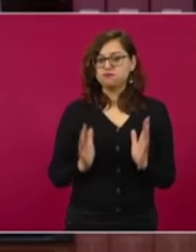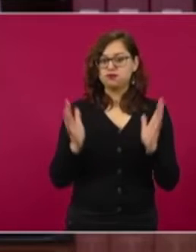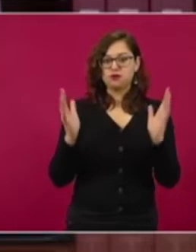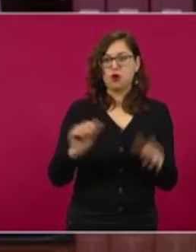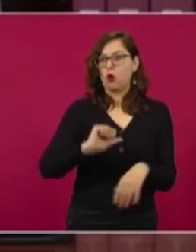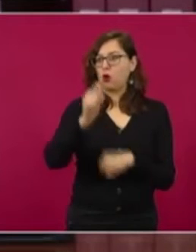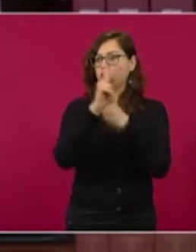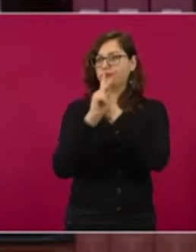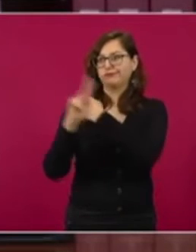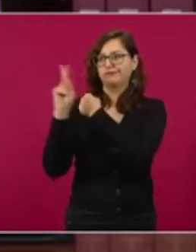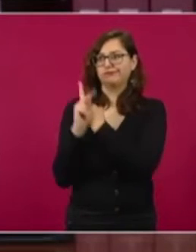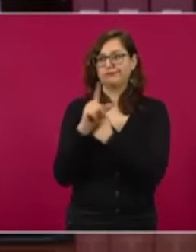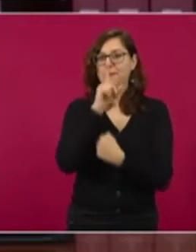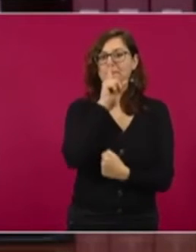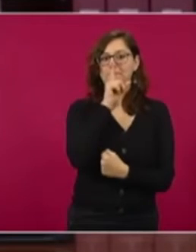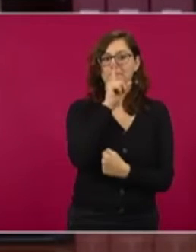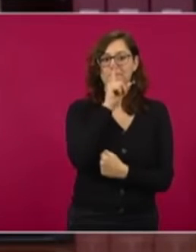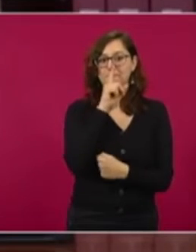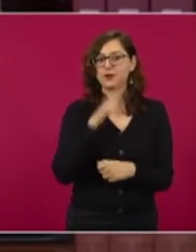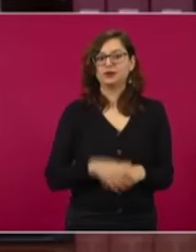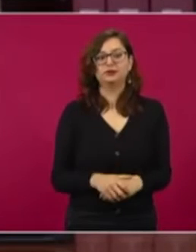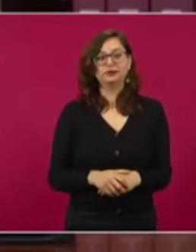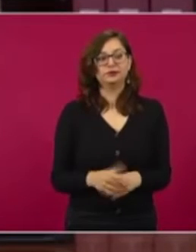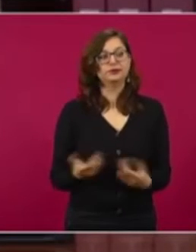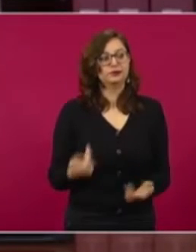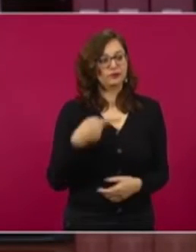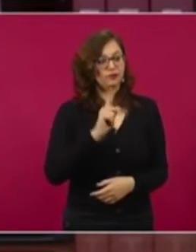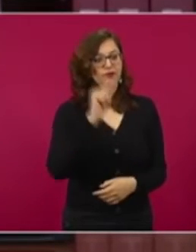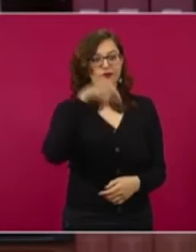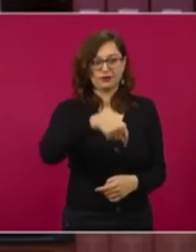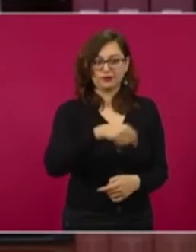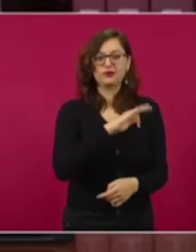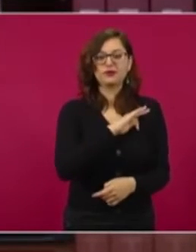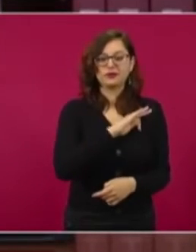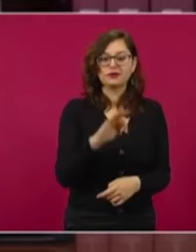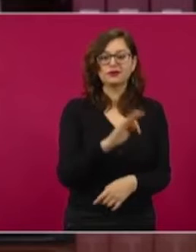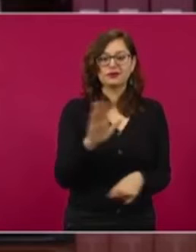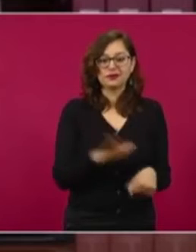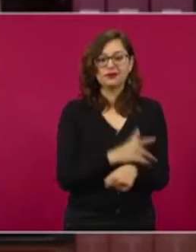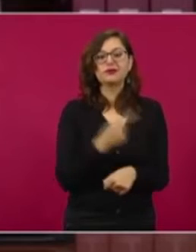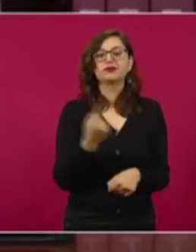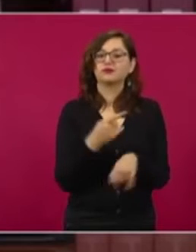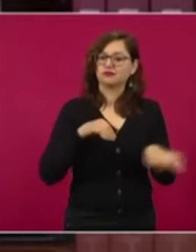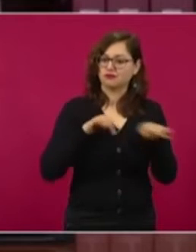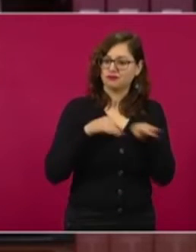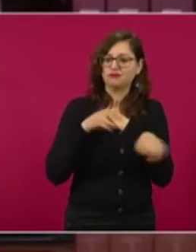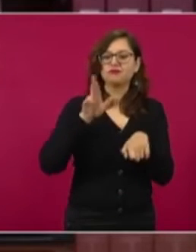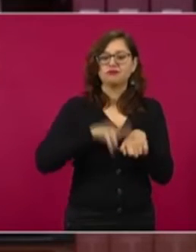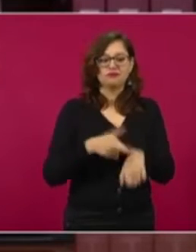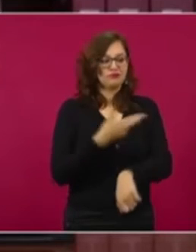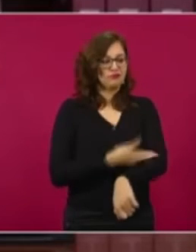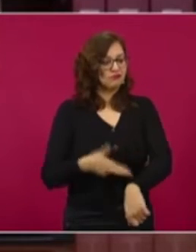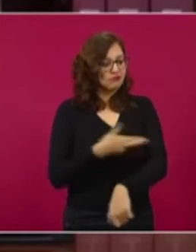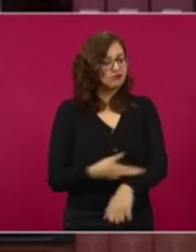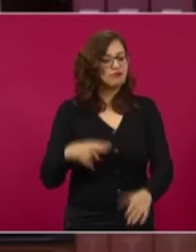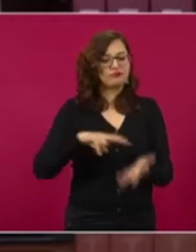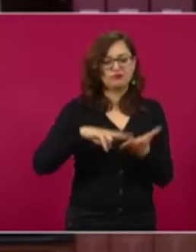mundo por los trabajadores, por los obreros, por los técnicos